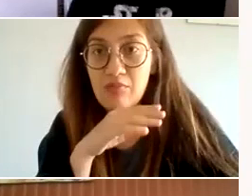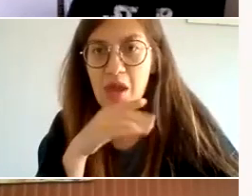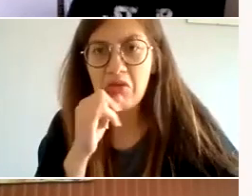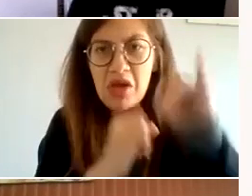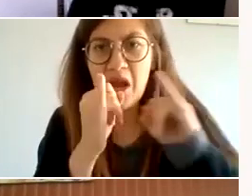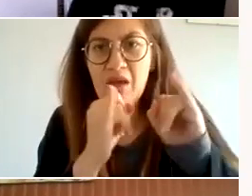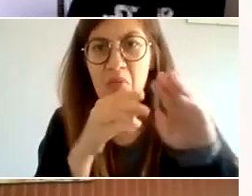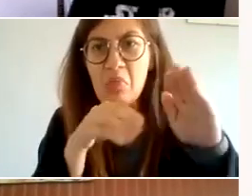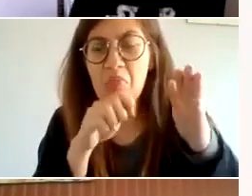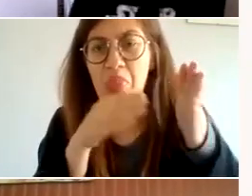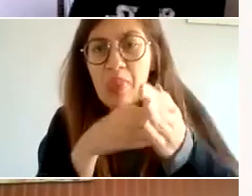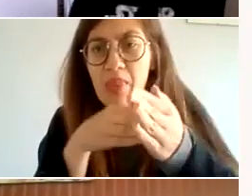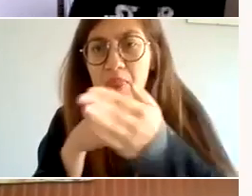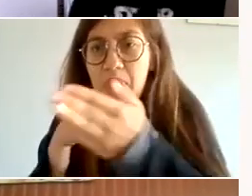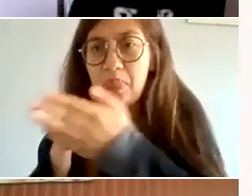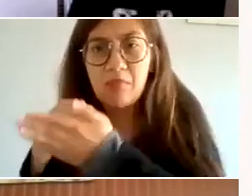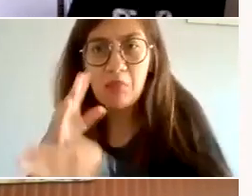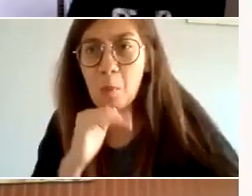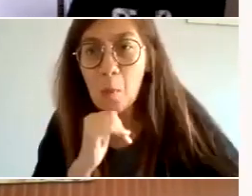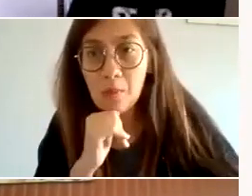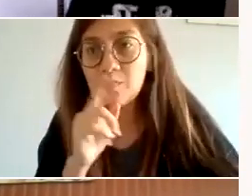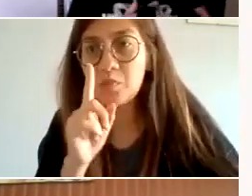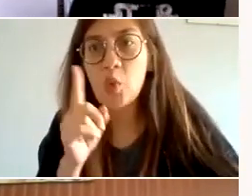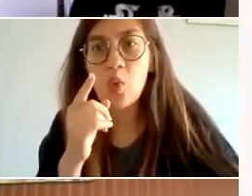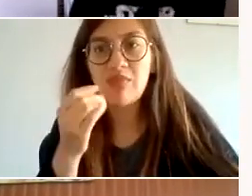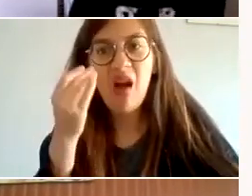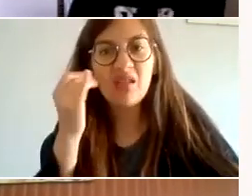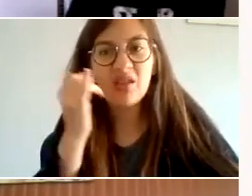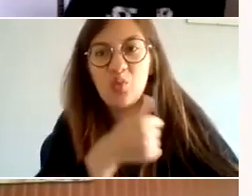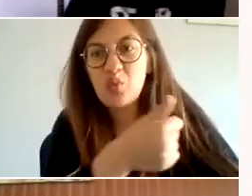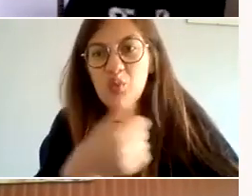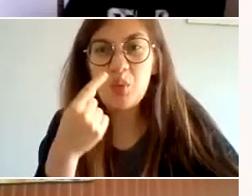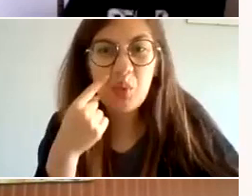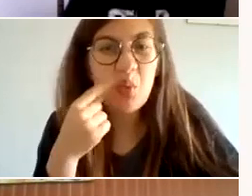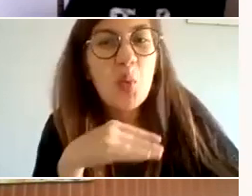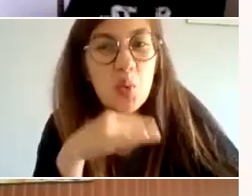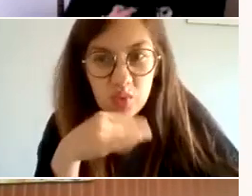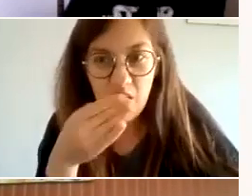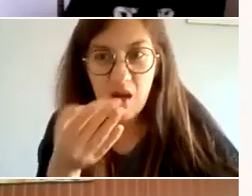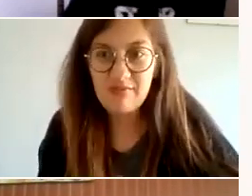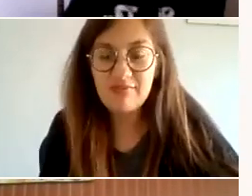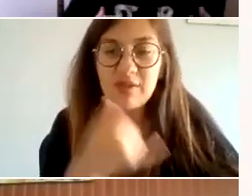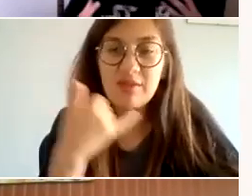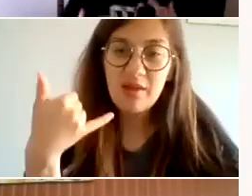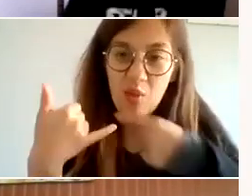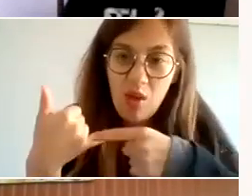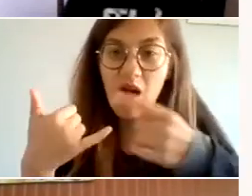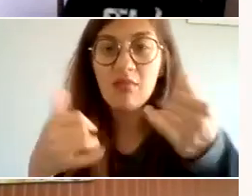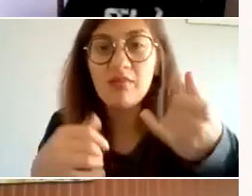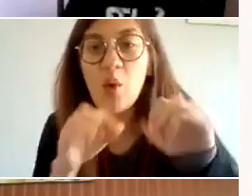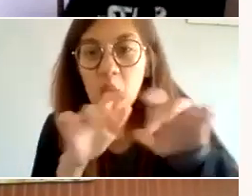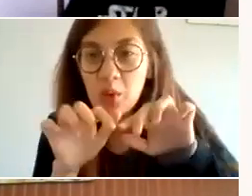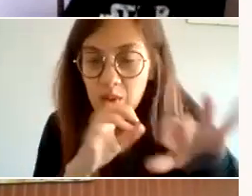de su vida ha interactuado con Internet, conoce cómo Internet, tiene alguna aplicación que utilice Internet en sus computadores o en